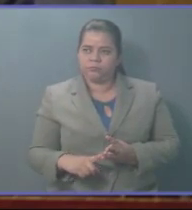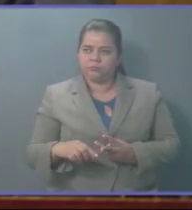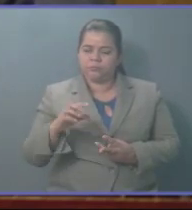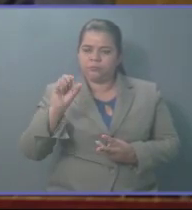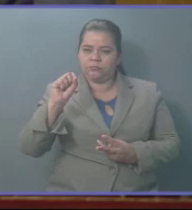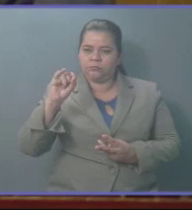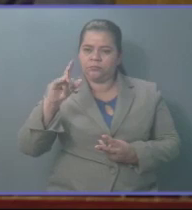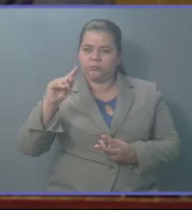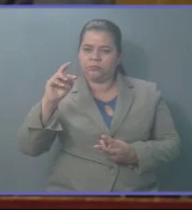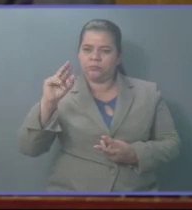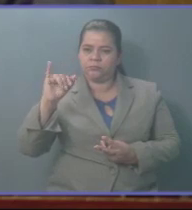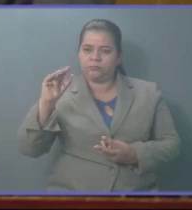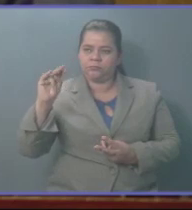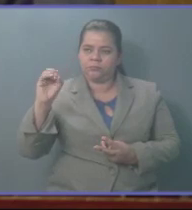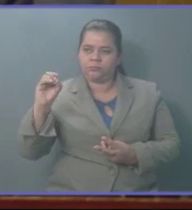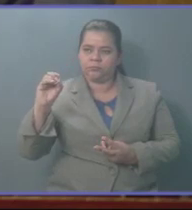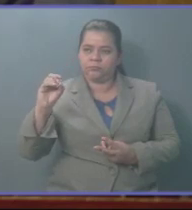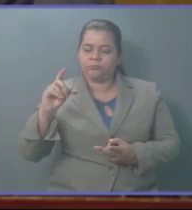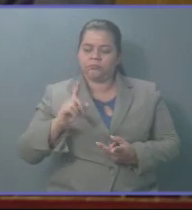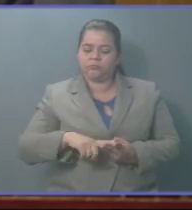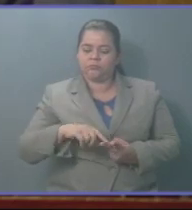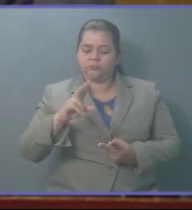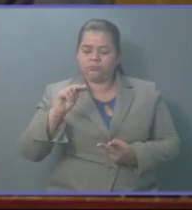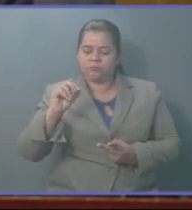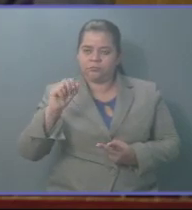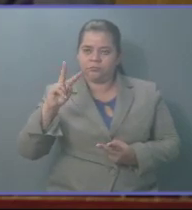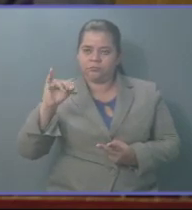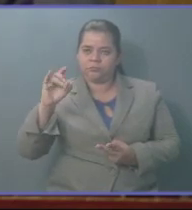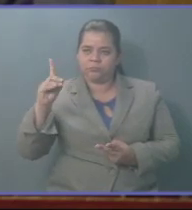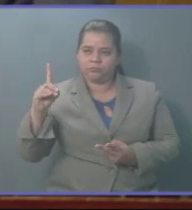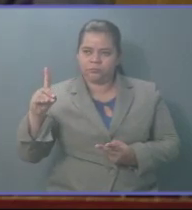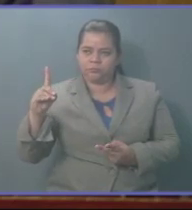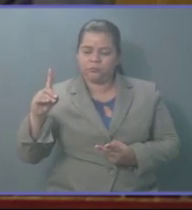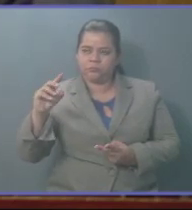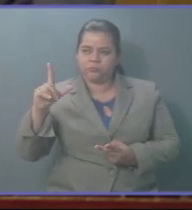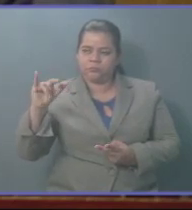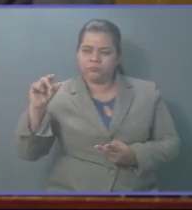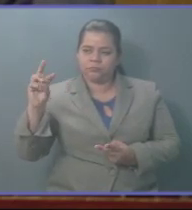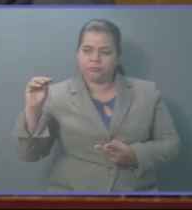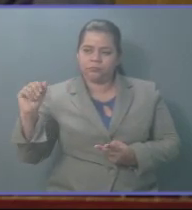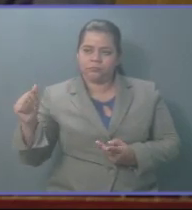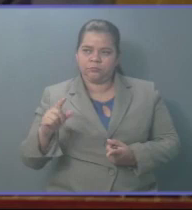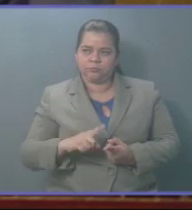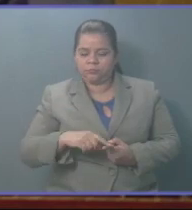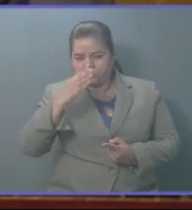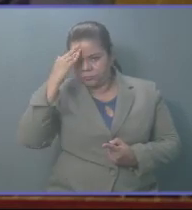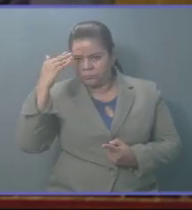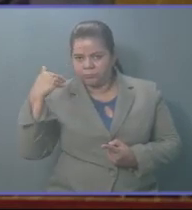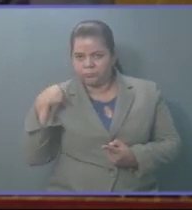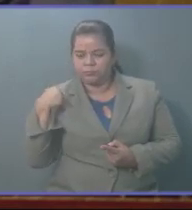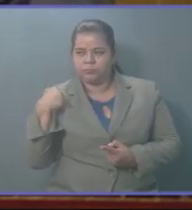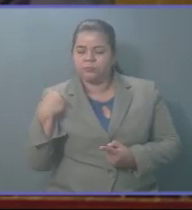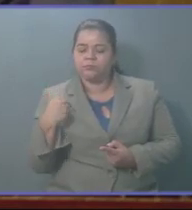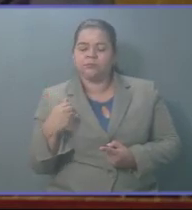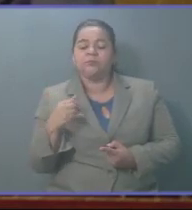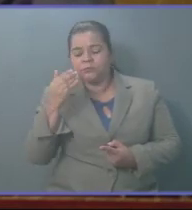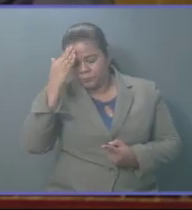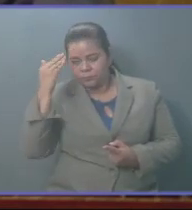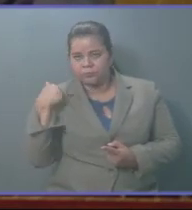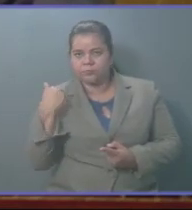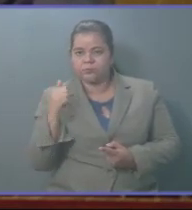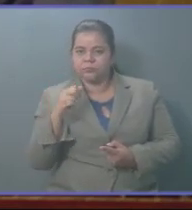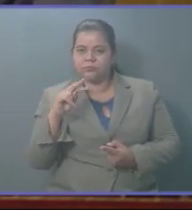Cipriano de Jesús Arévalo, señor Navidad de Jesús Lima de señora Navidad de Jesús Lima de